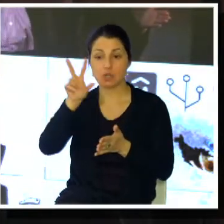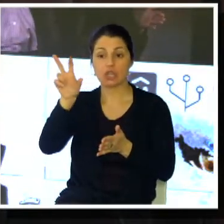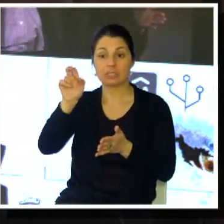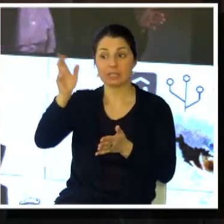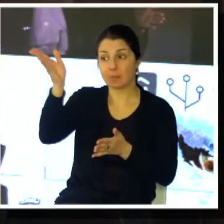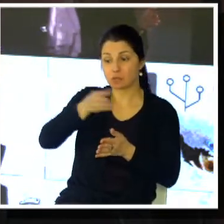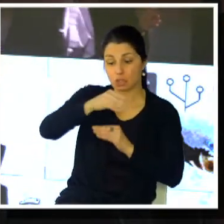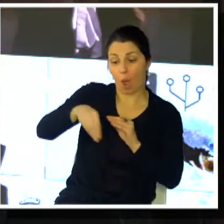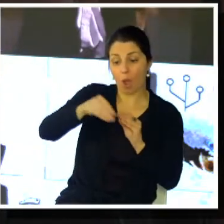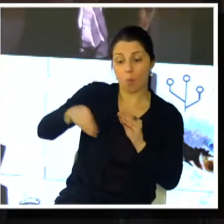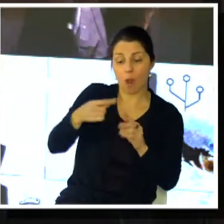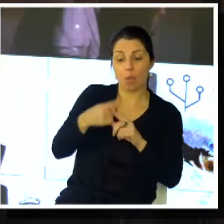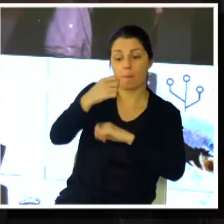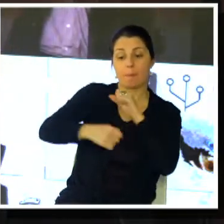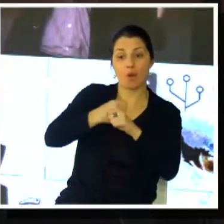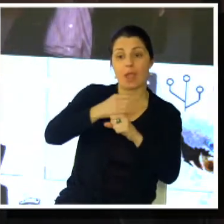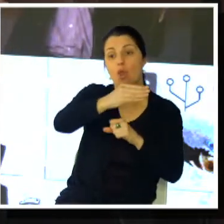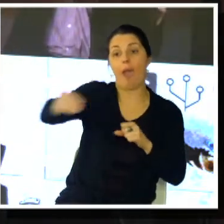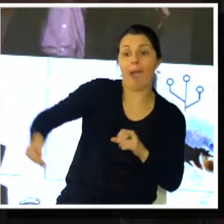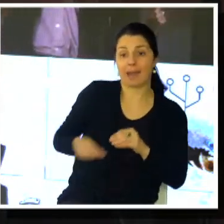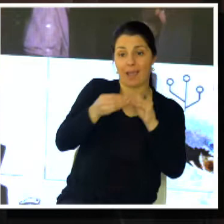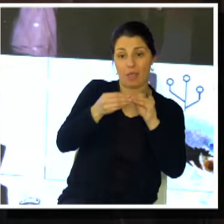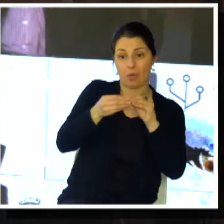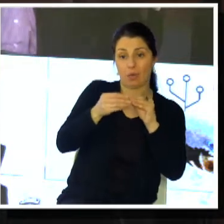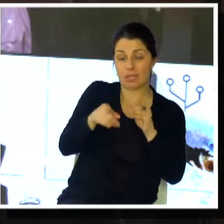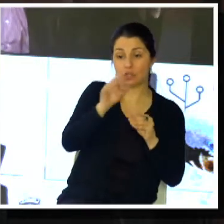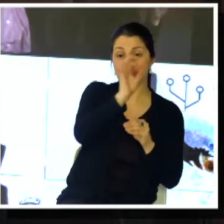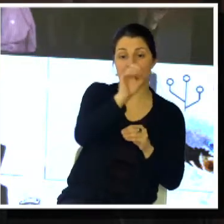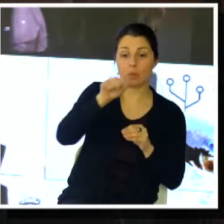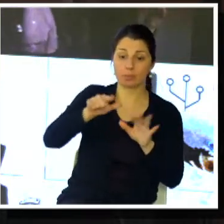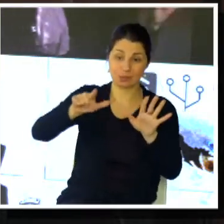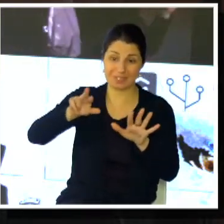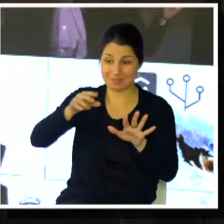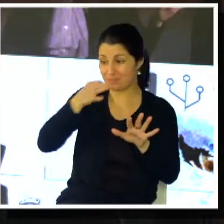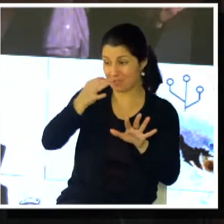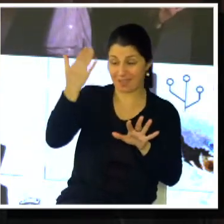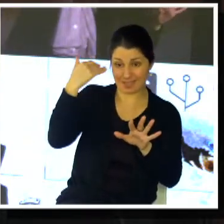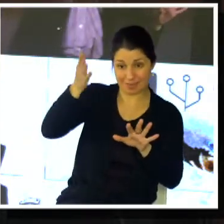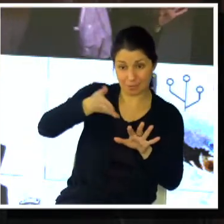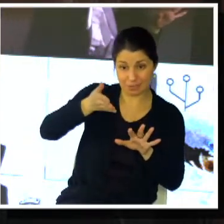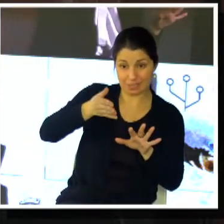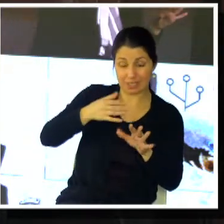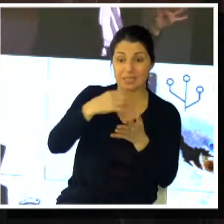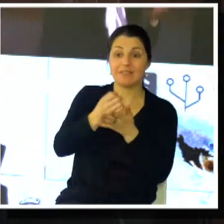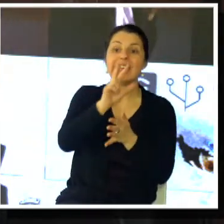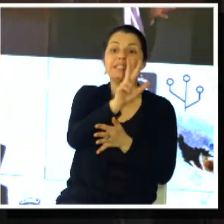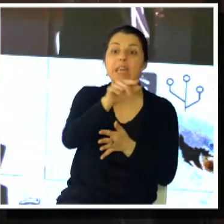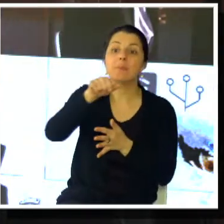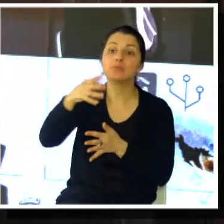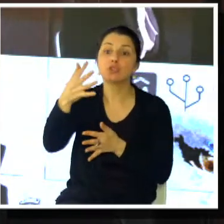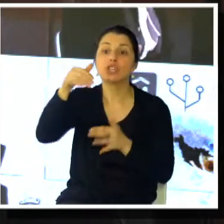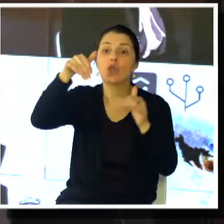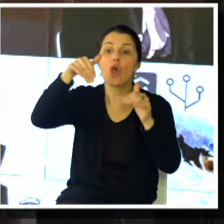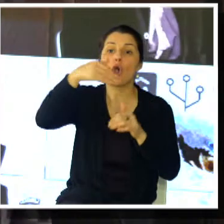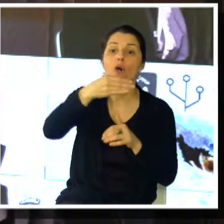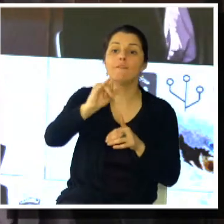de acumulado anual agregado, lo que va a llevar el 0.7 ese que le comentaba a 3.5 billones en 5 años. O sea, se